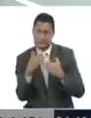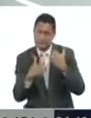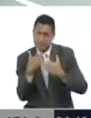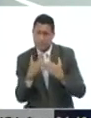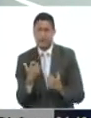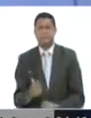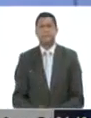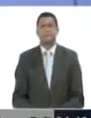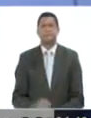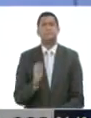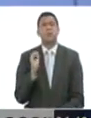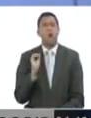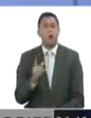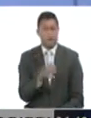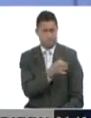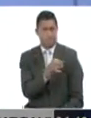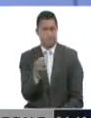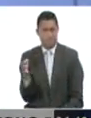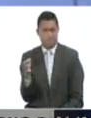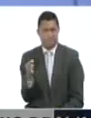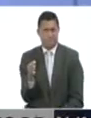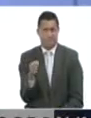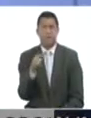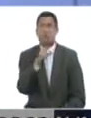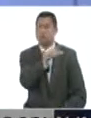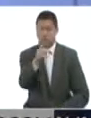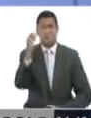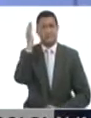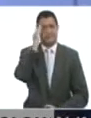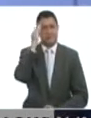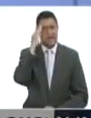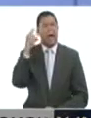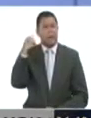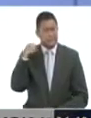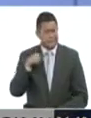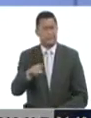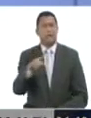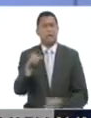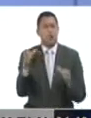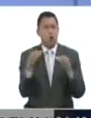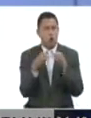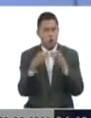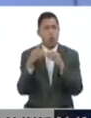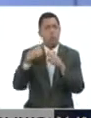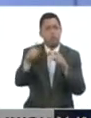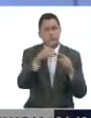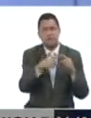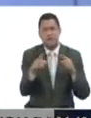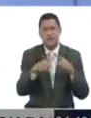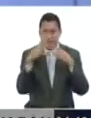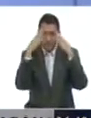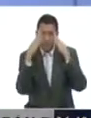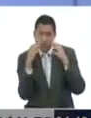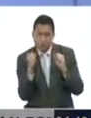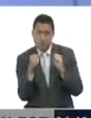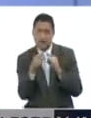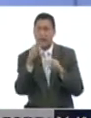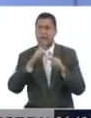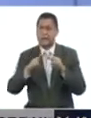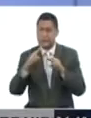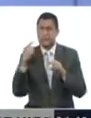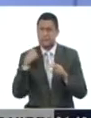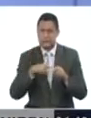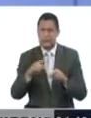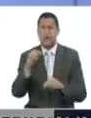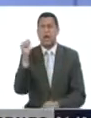Okay. Perfecto. En este caso, cuando ya ustedes determinan que con este grupo multidisciplinario de que este niño está presentando